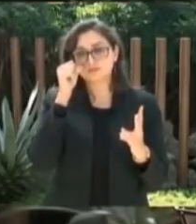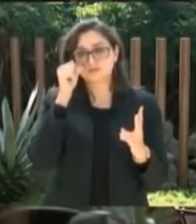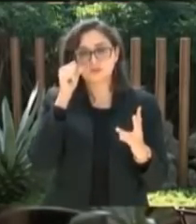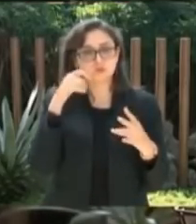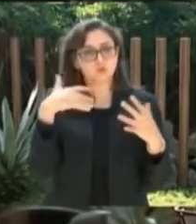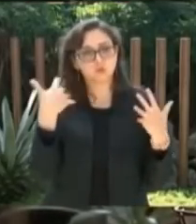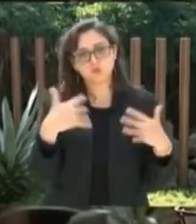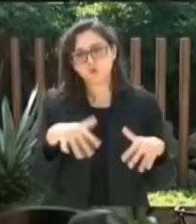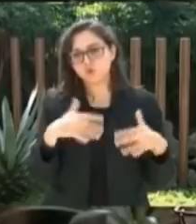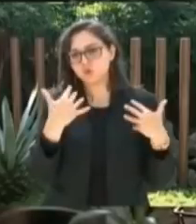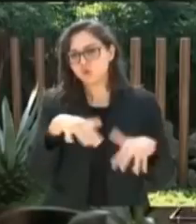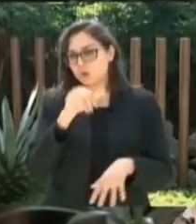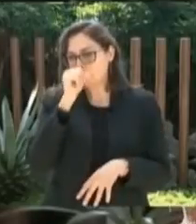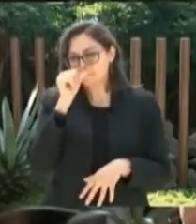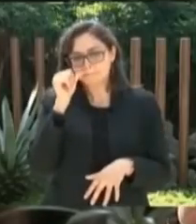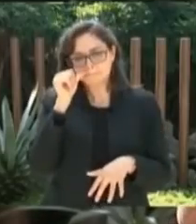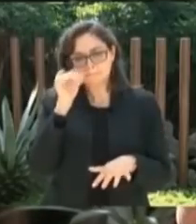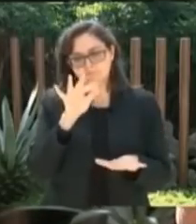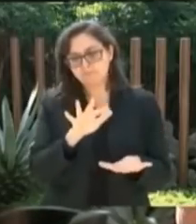excepcional.